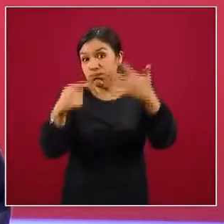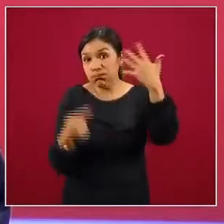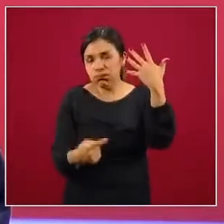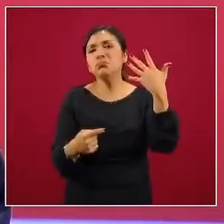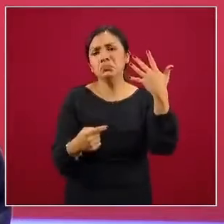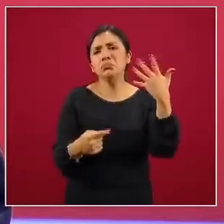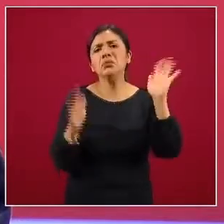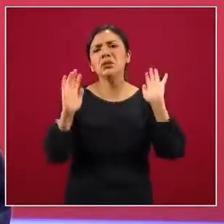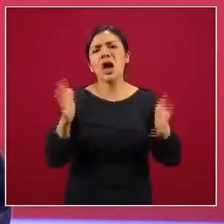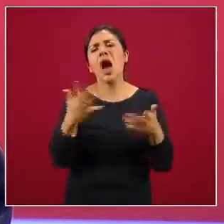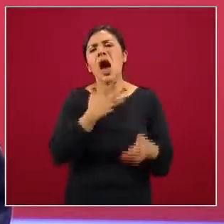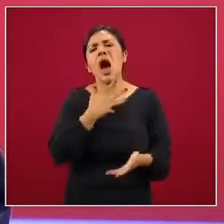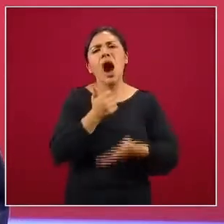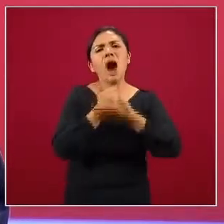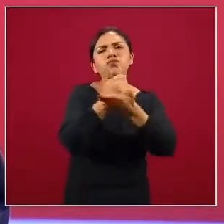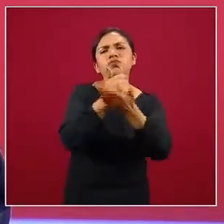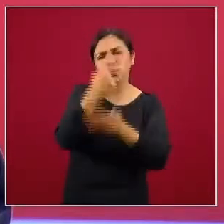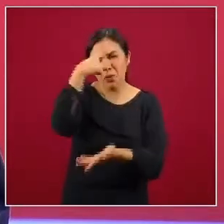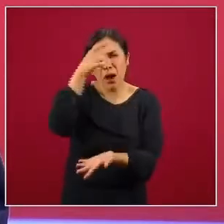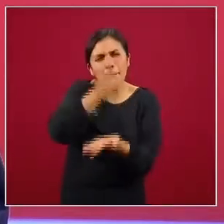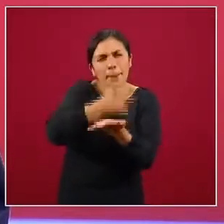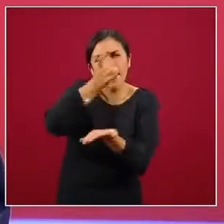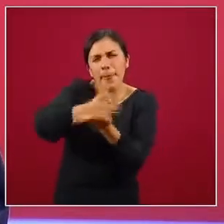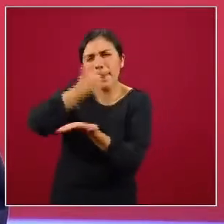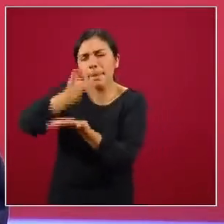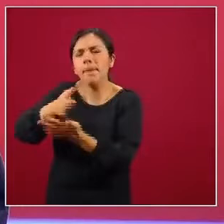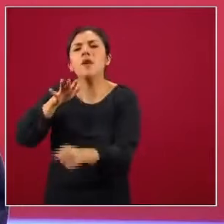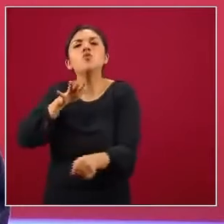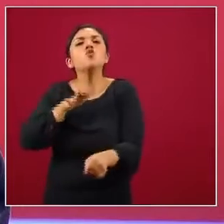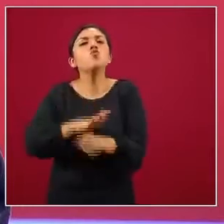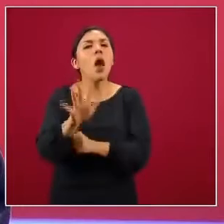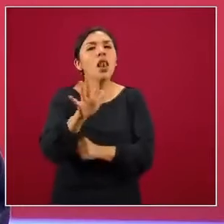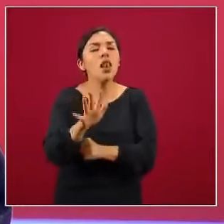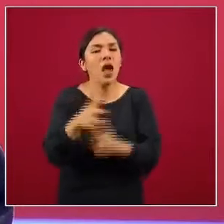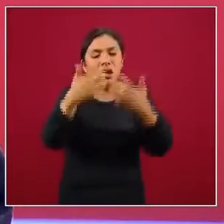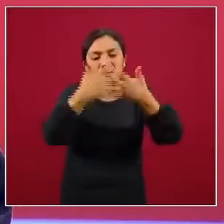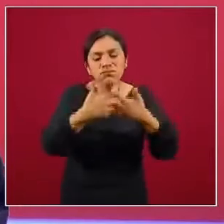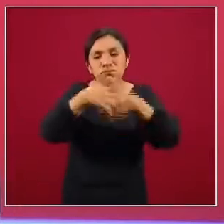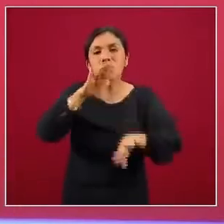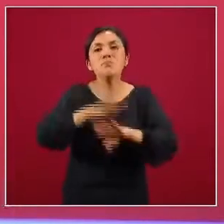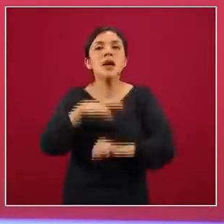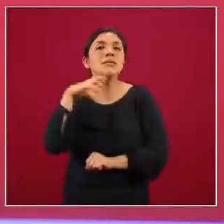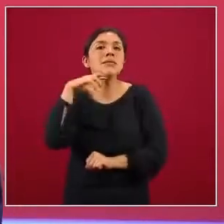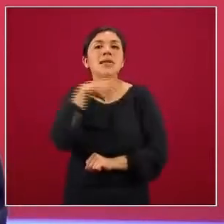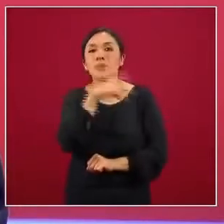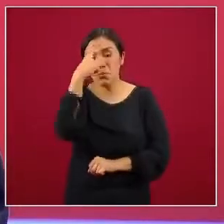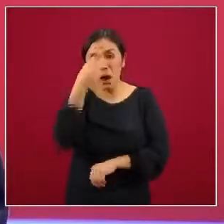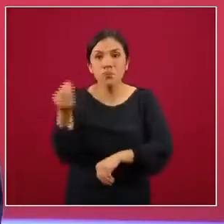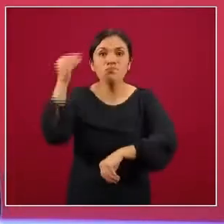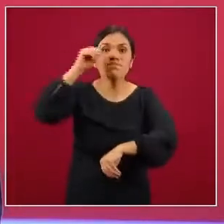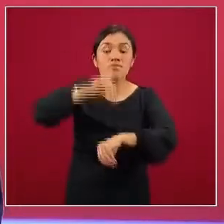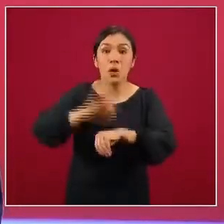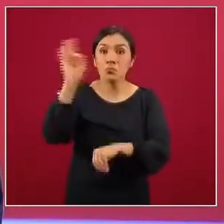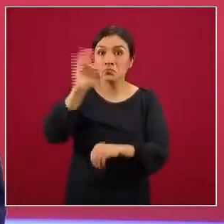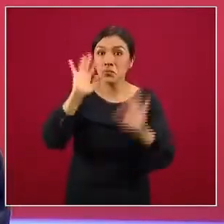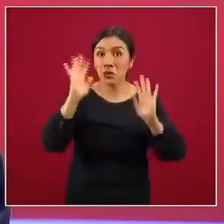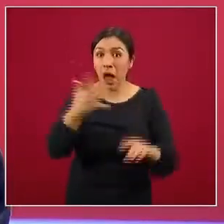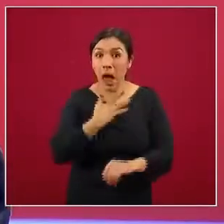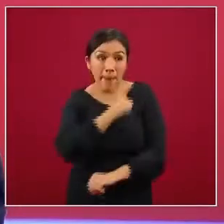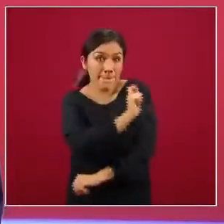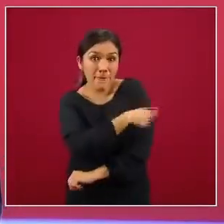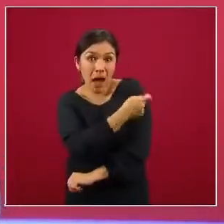han ayudado a identificar cuál podría ser el proceso más rápido de implantación. Una vez que surjan estas